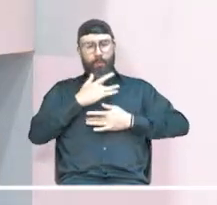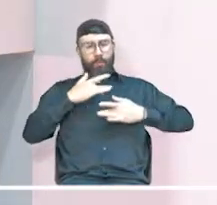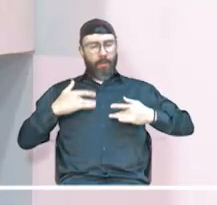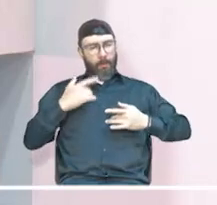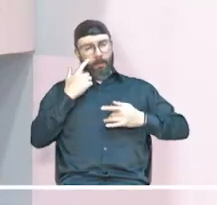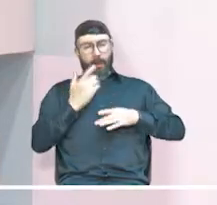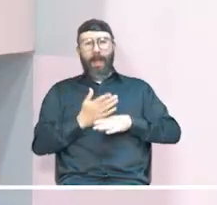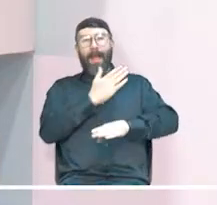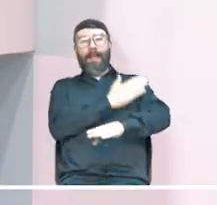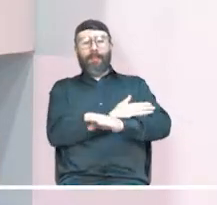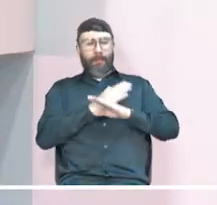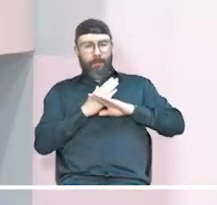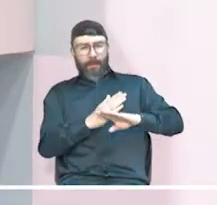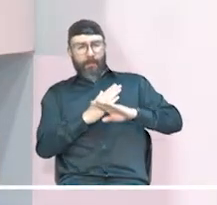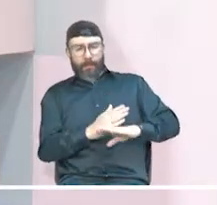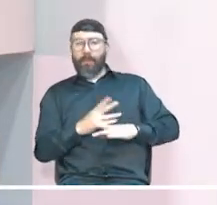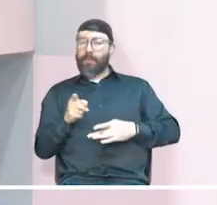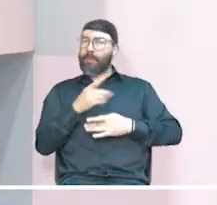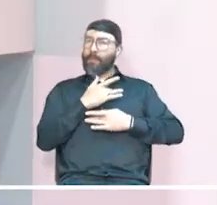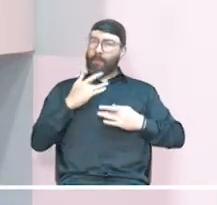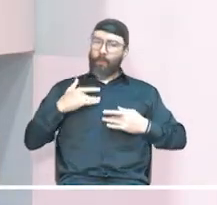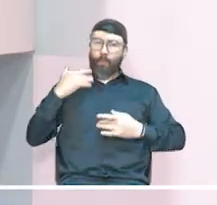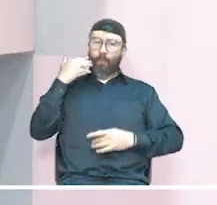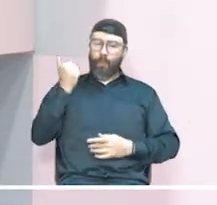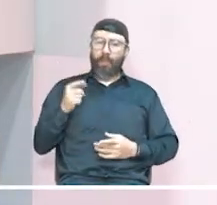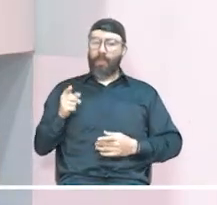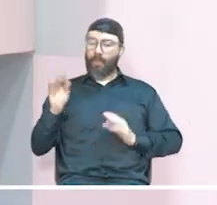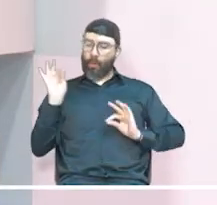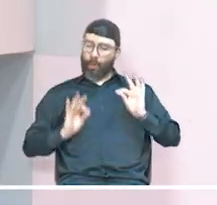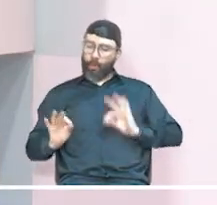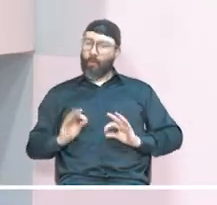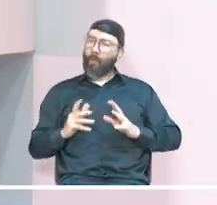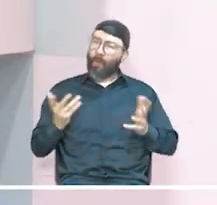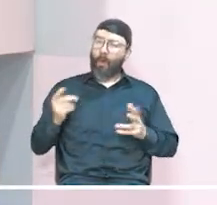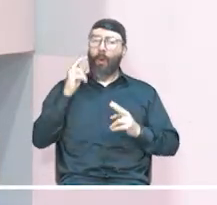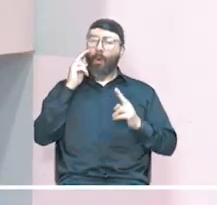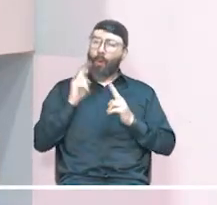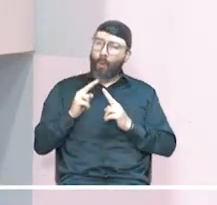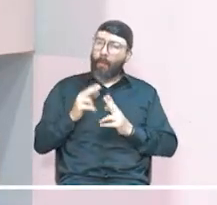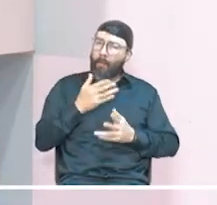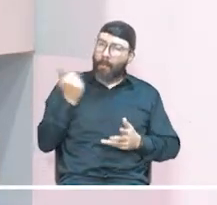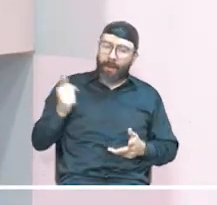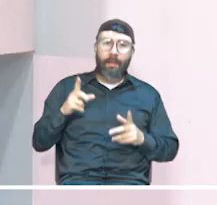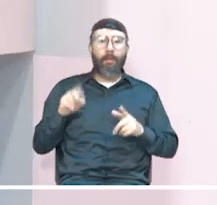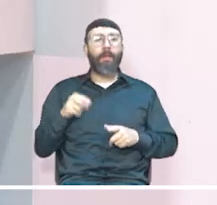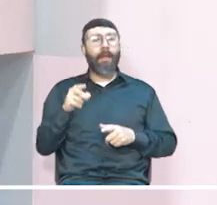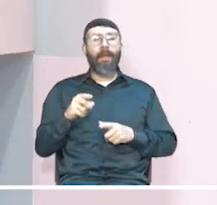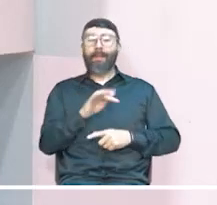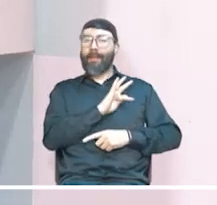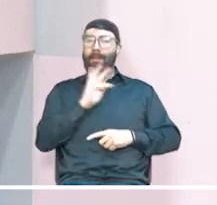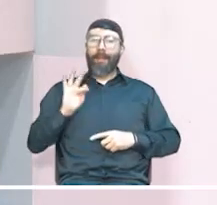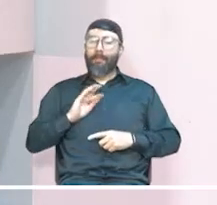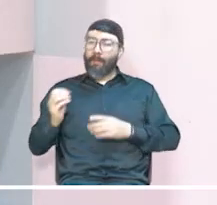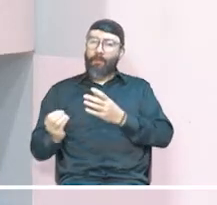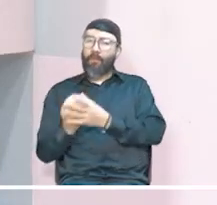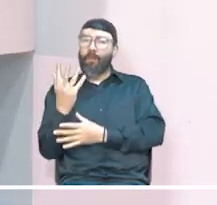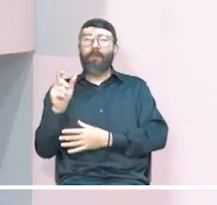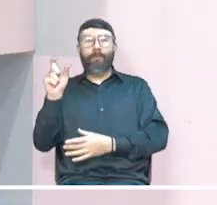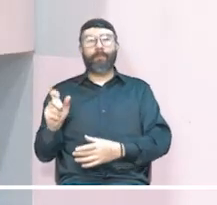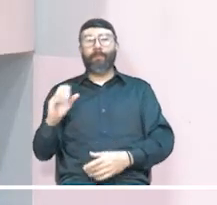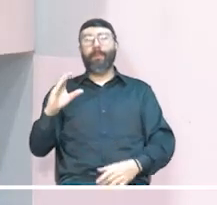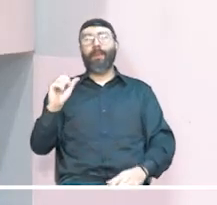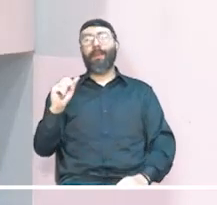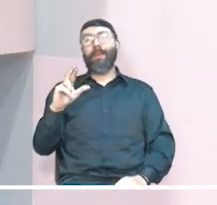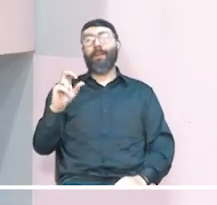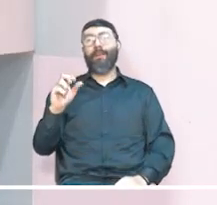también de toda la parte de la salud femenina, de nuestras hormonas, de conocernos mejor, terapias con Florecer con Carolina Galvis. Entonces los invitamos también